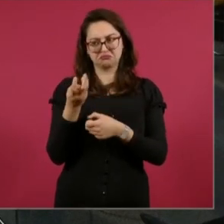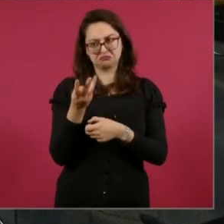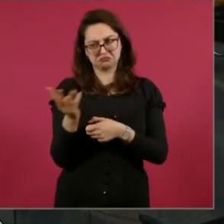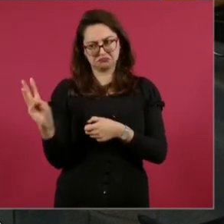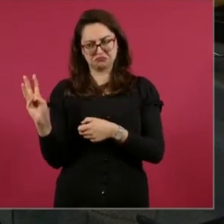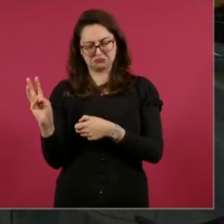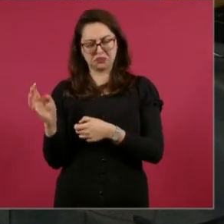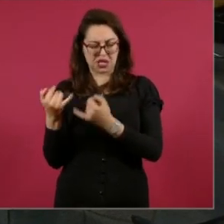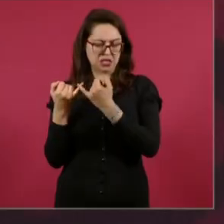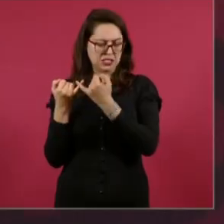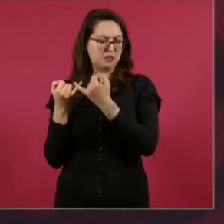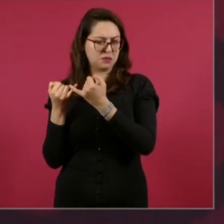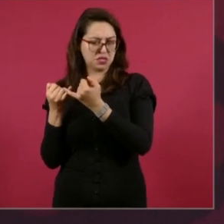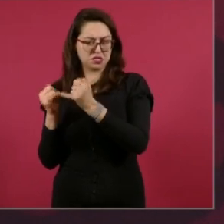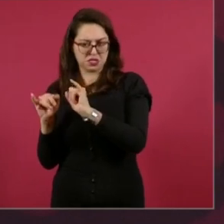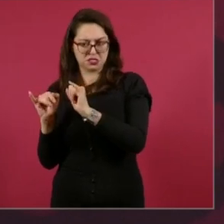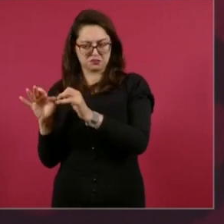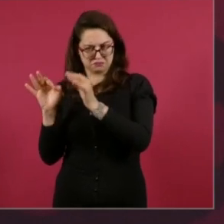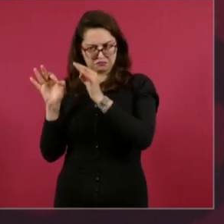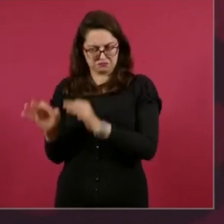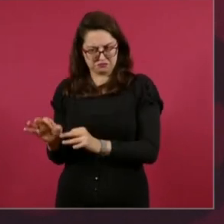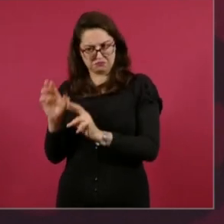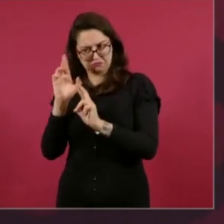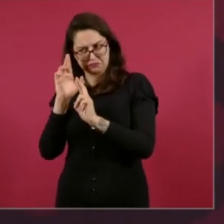muy independiente, pero